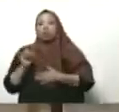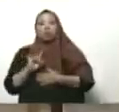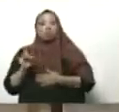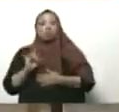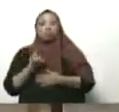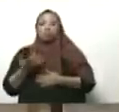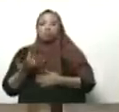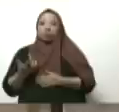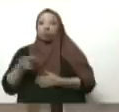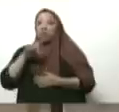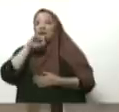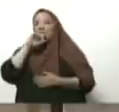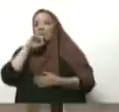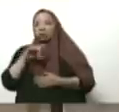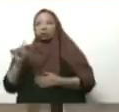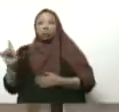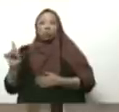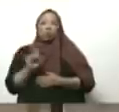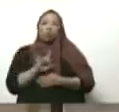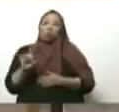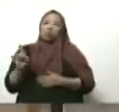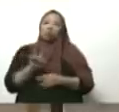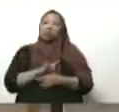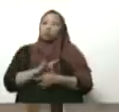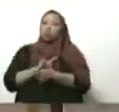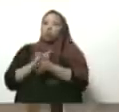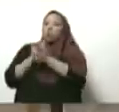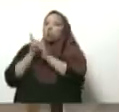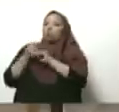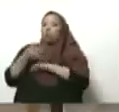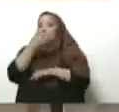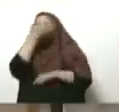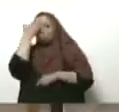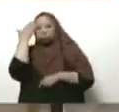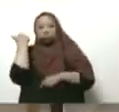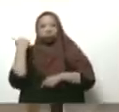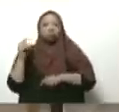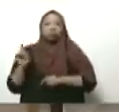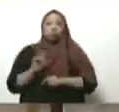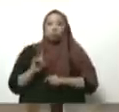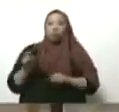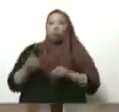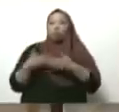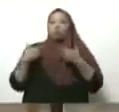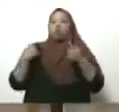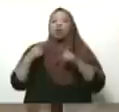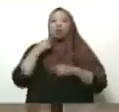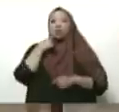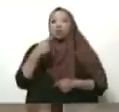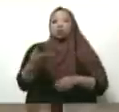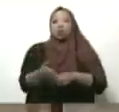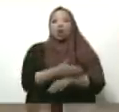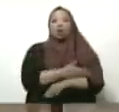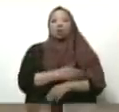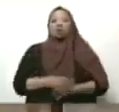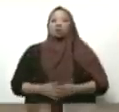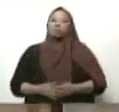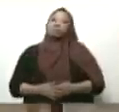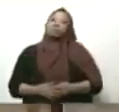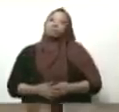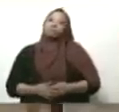obviar para nada todo lo contrario tenemos que tener muy claro y ya lo he dicho lo que